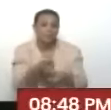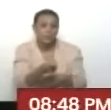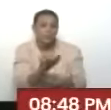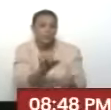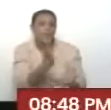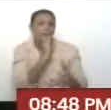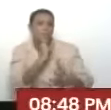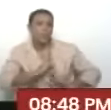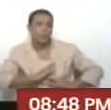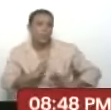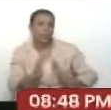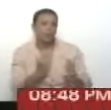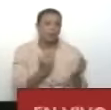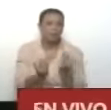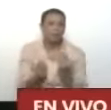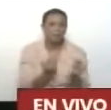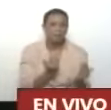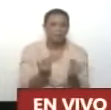alguien.